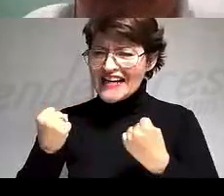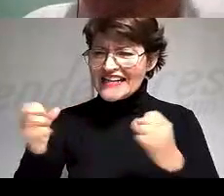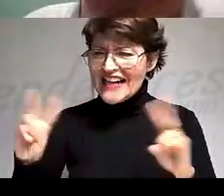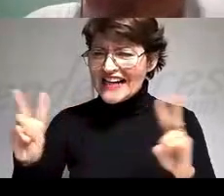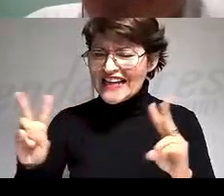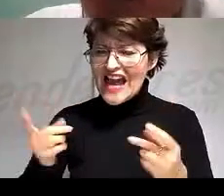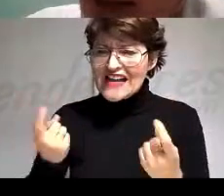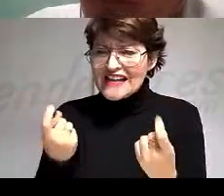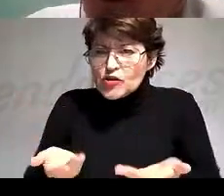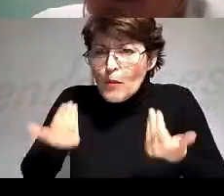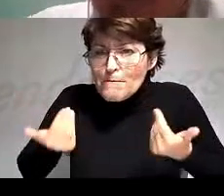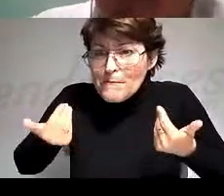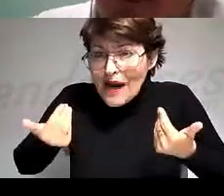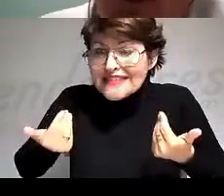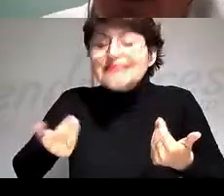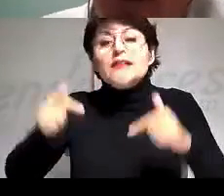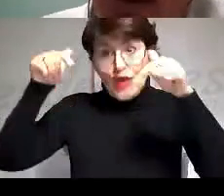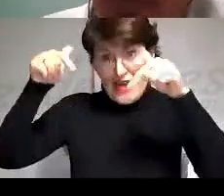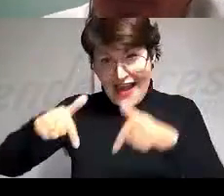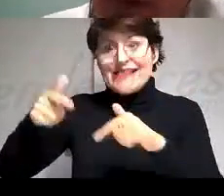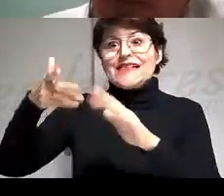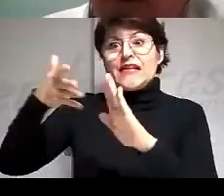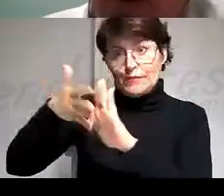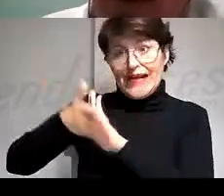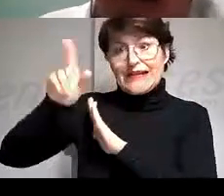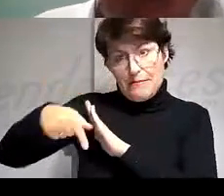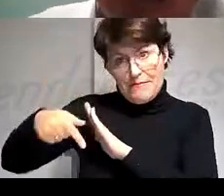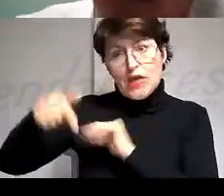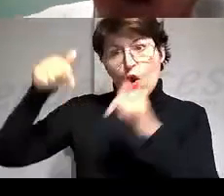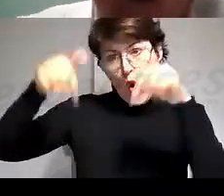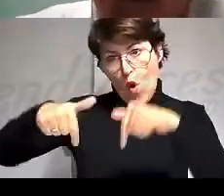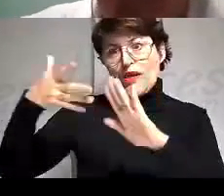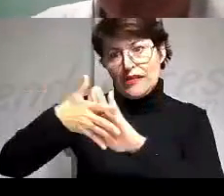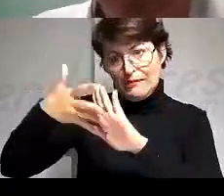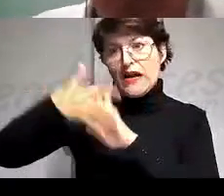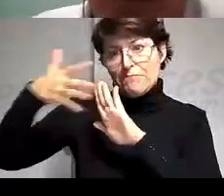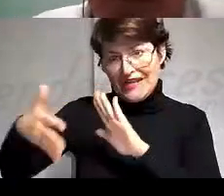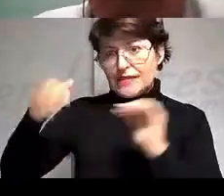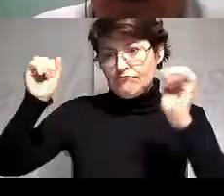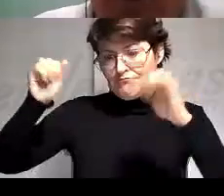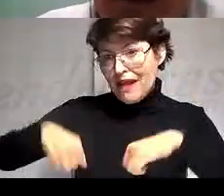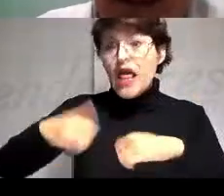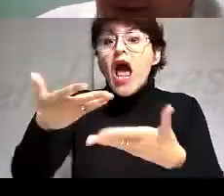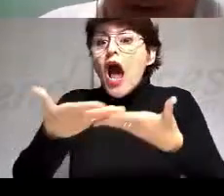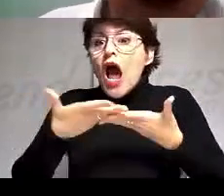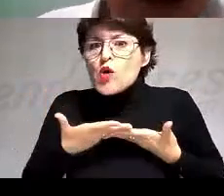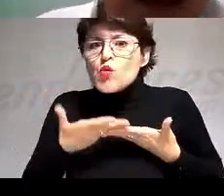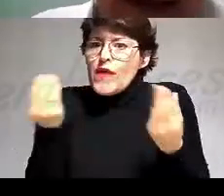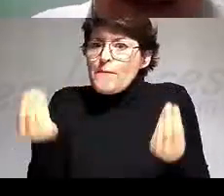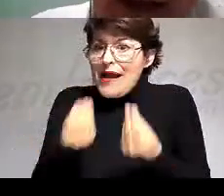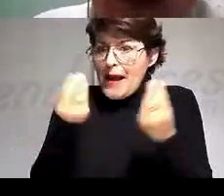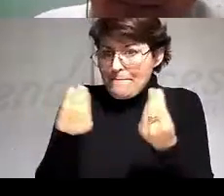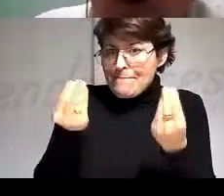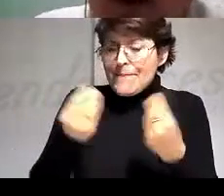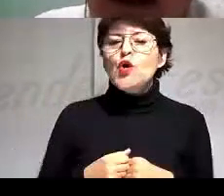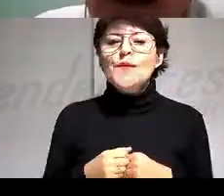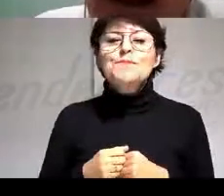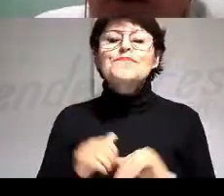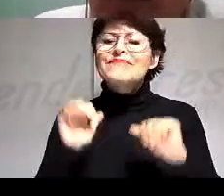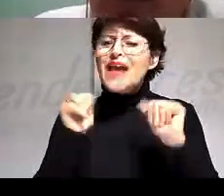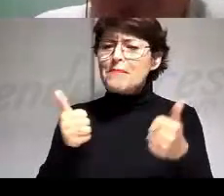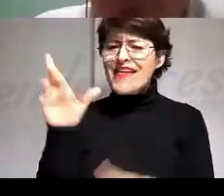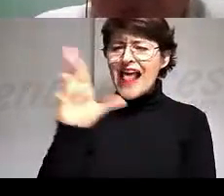más energía, veremos una serie de productos que pueden formar parte de la base de nuestra dieta habitual. Empezaremos con